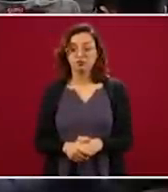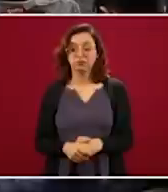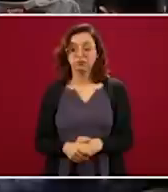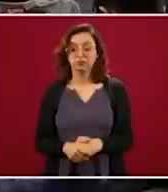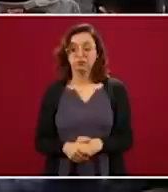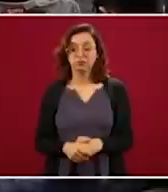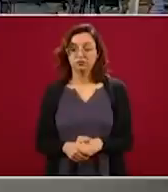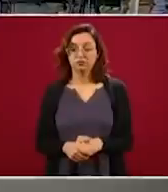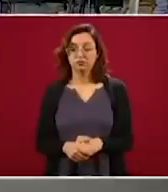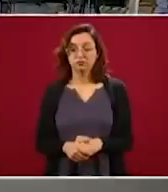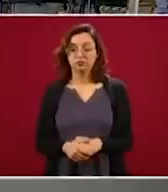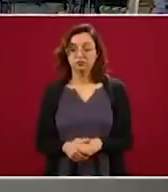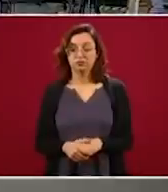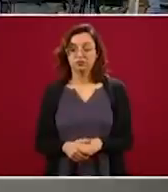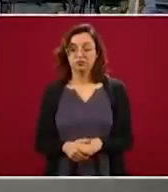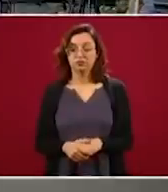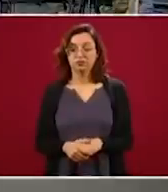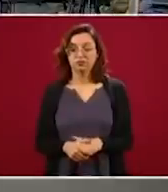general.